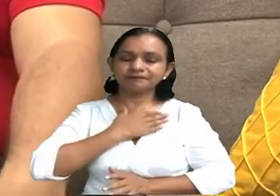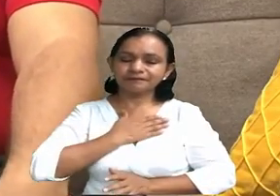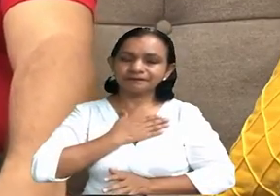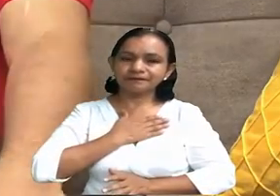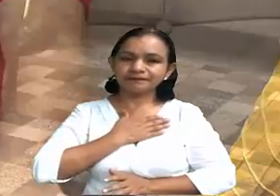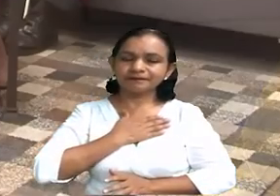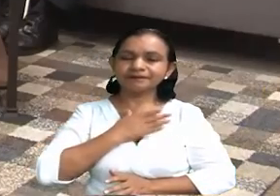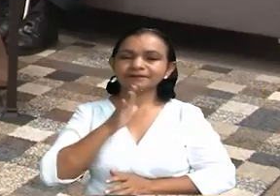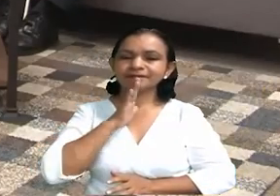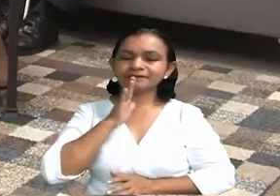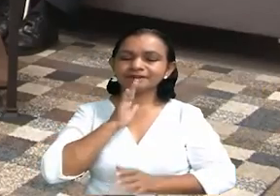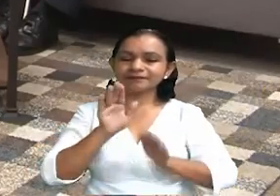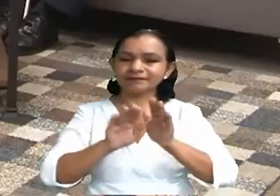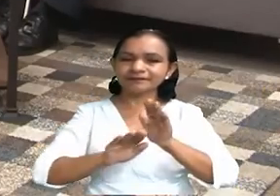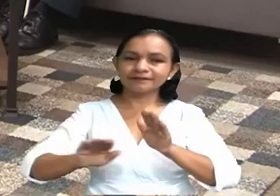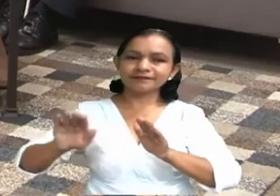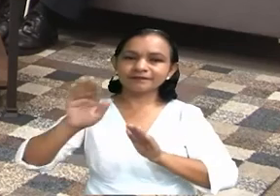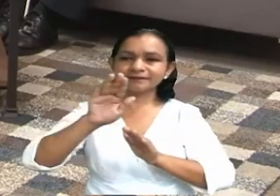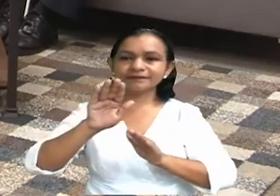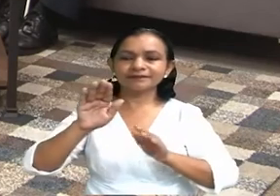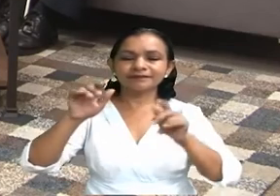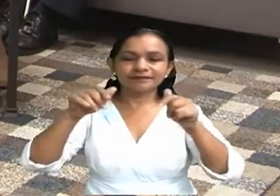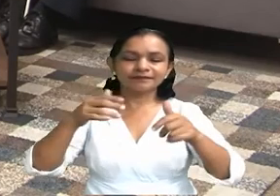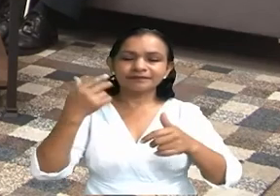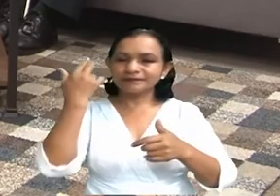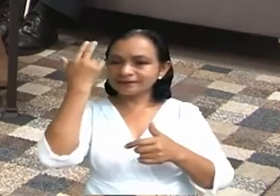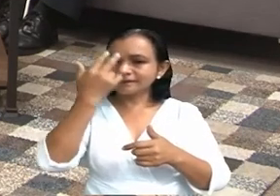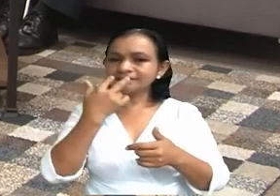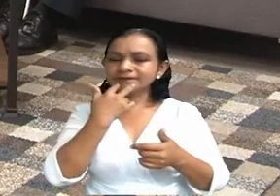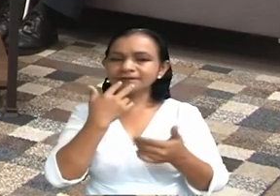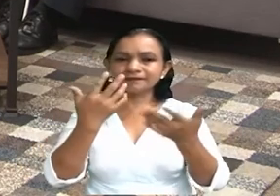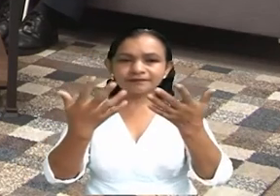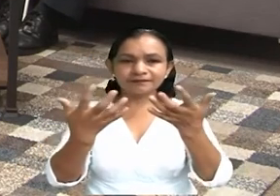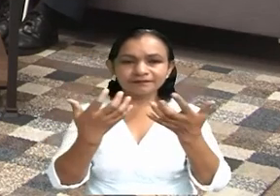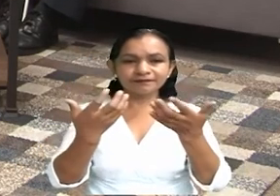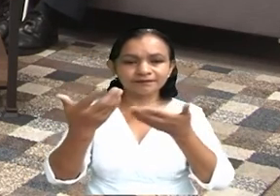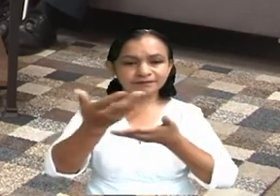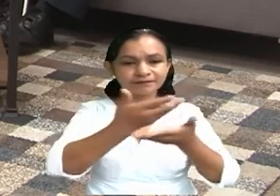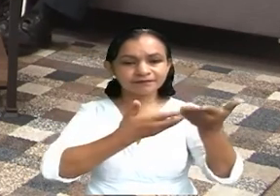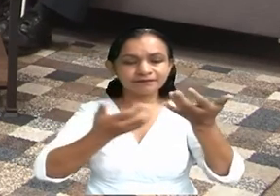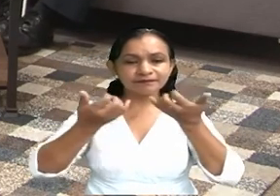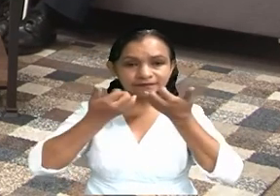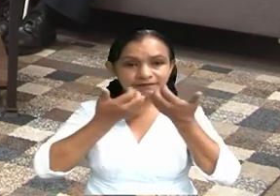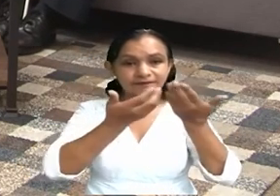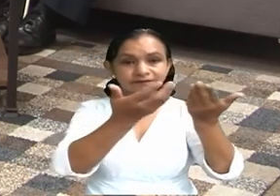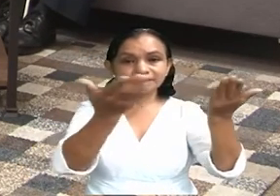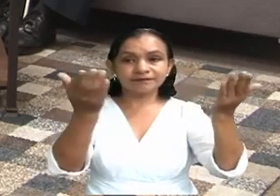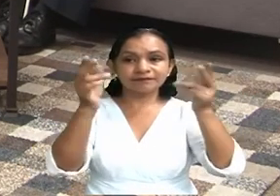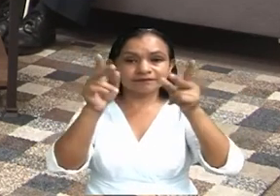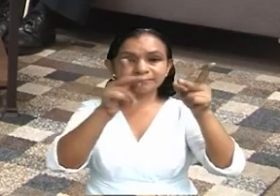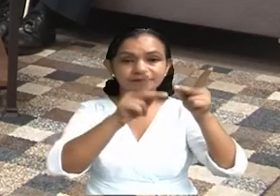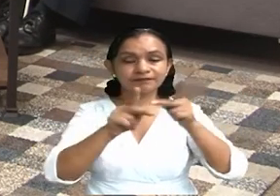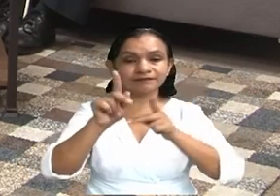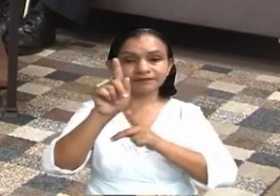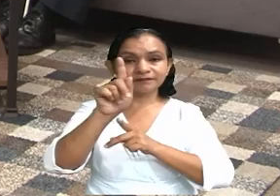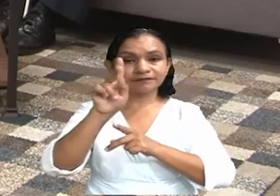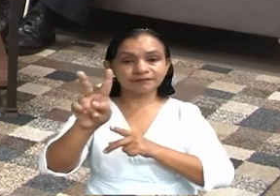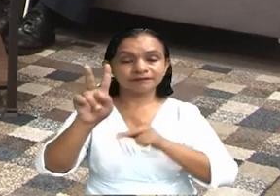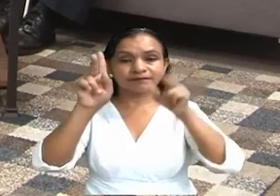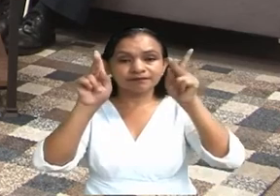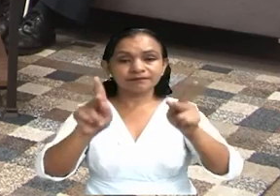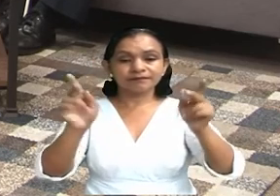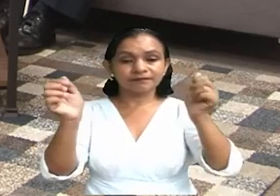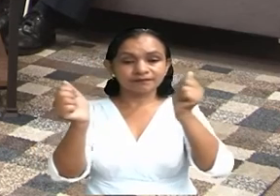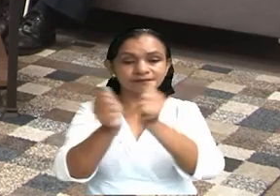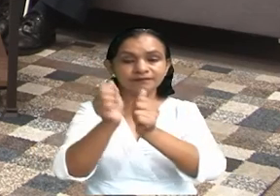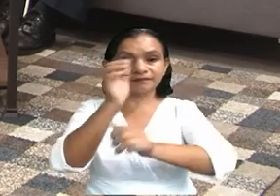que podríamos hablar más tiempo, sin embargo, por ahora no tengo más consultas. Si usted quisiera compartir un mensaje con nuestra audiencia y con las personas con discapacidad